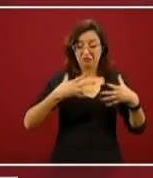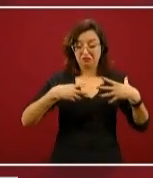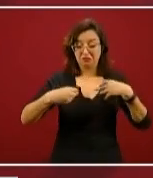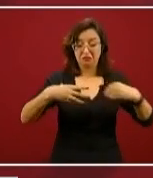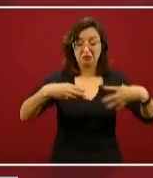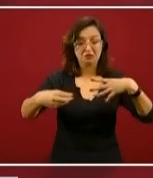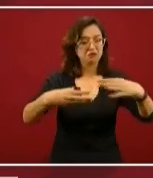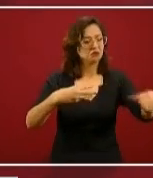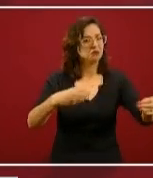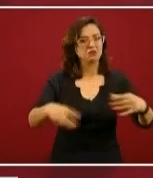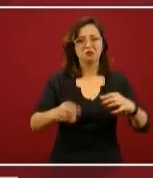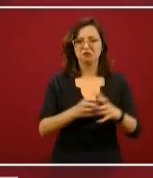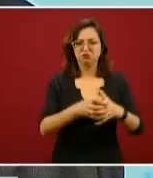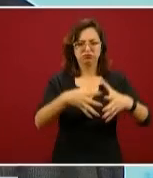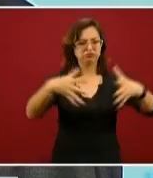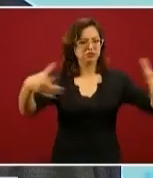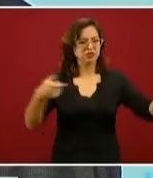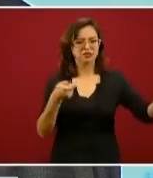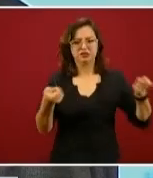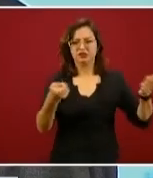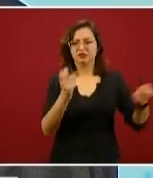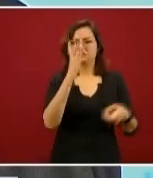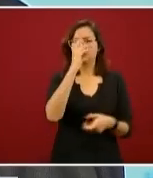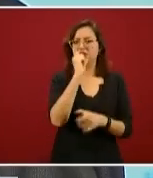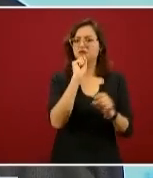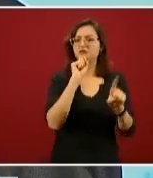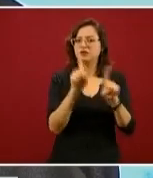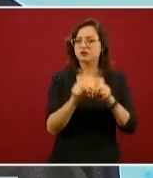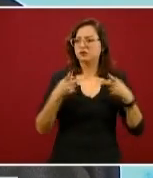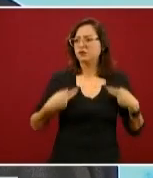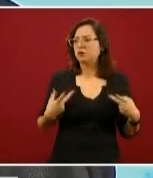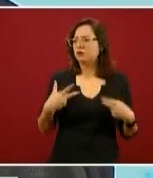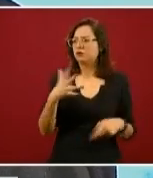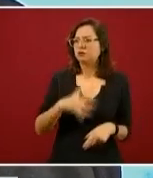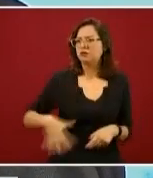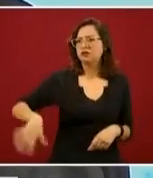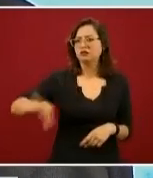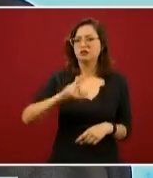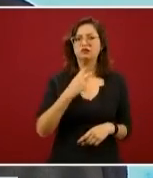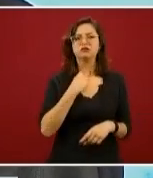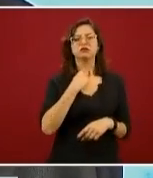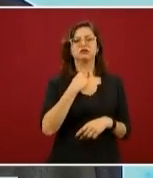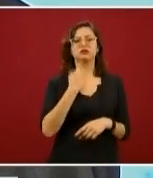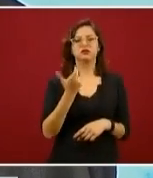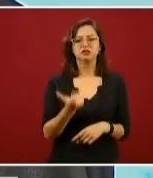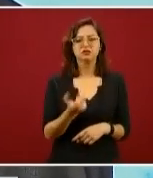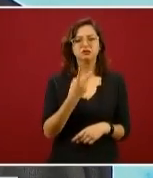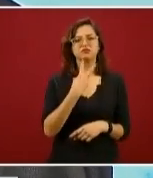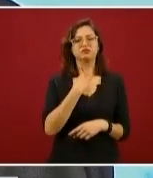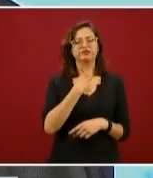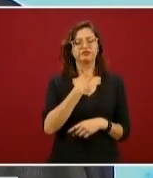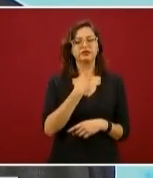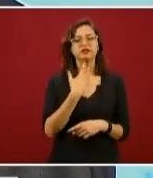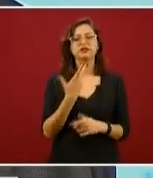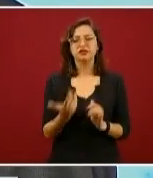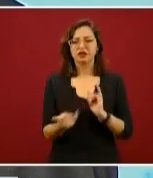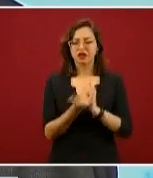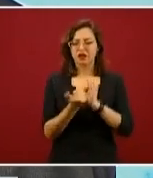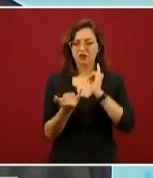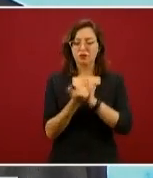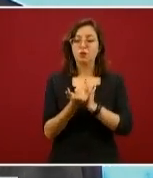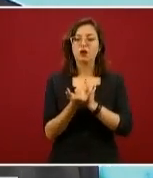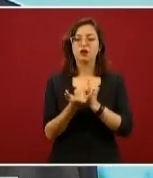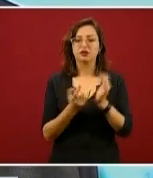la epidemia, sino aspectos fundamentales de la sociedad, de la economía pública y también